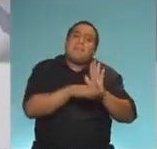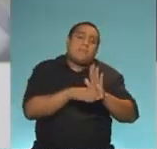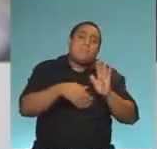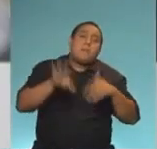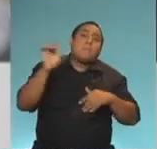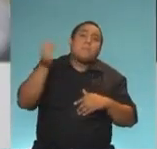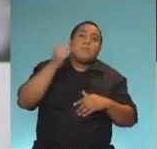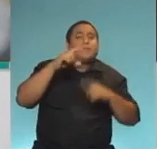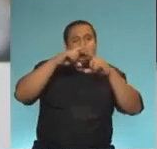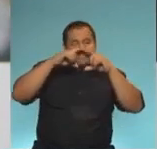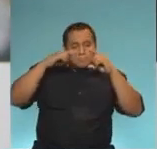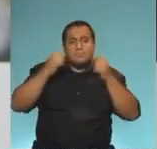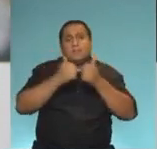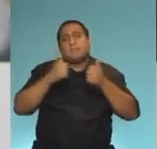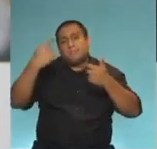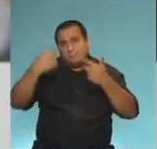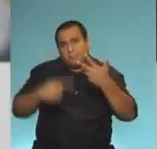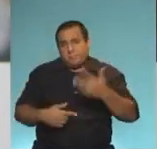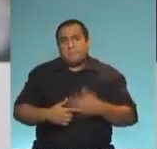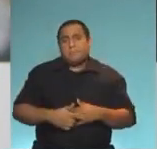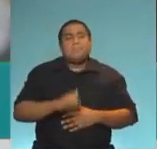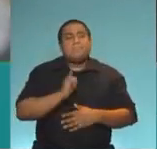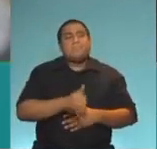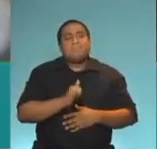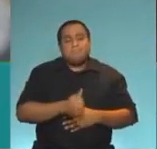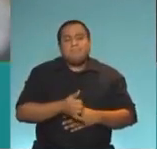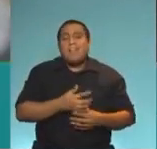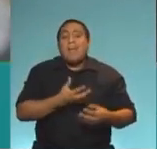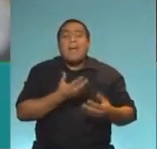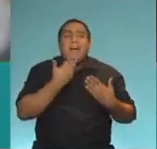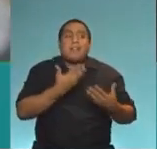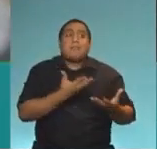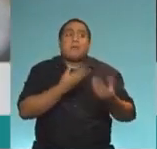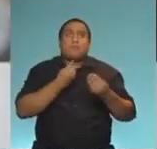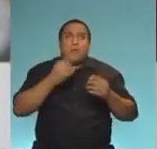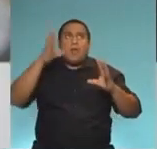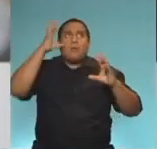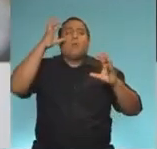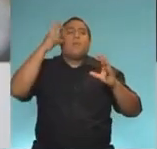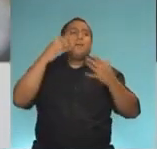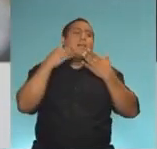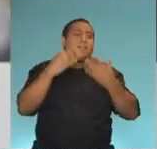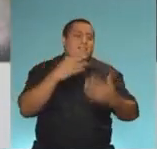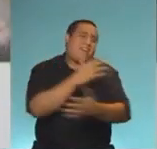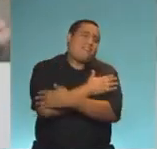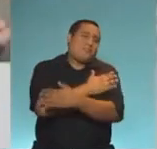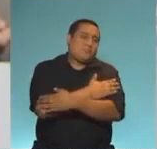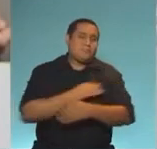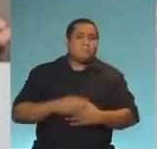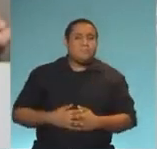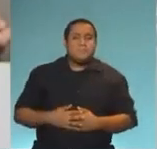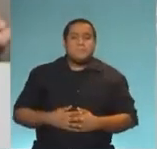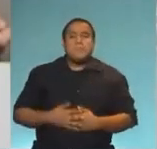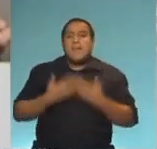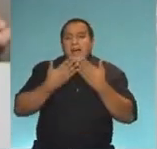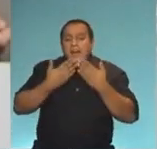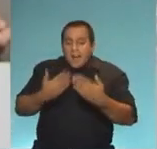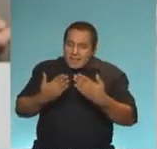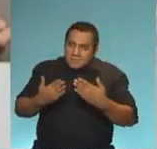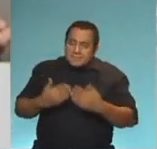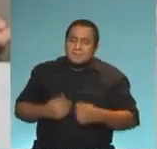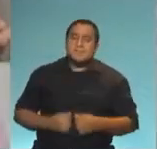que sostener. Sin dudas, y gracias por ayudarnos a recordarlo una vez más. Un abrazo grande, Claudia. Gracias,